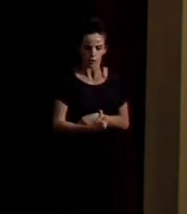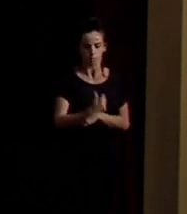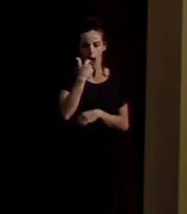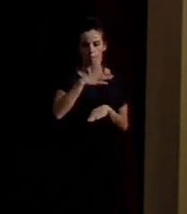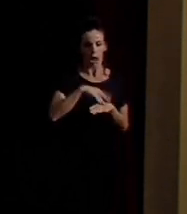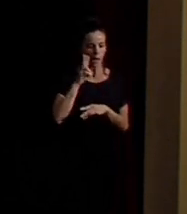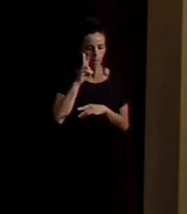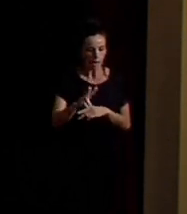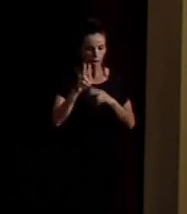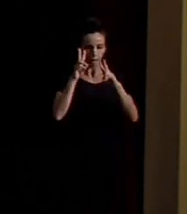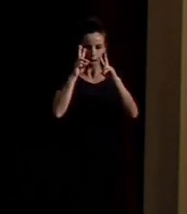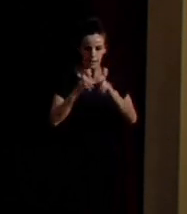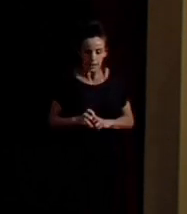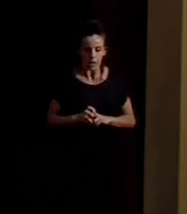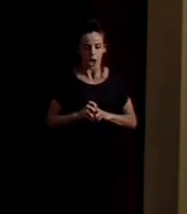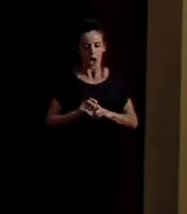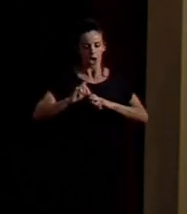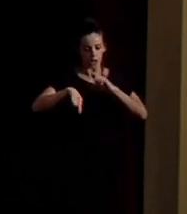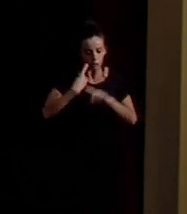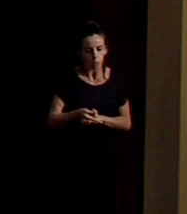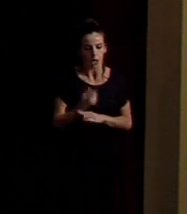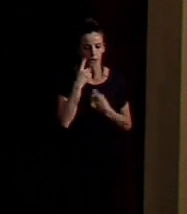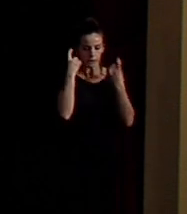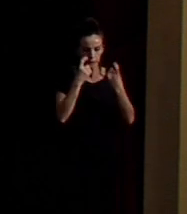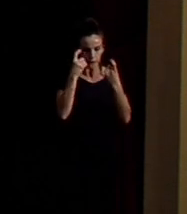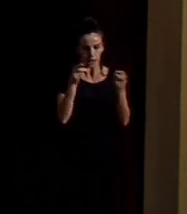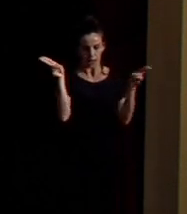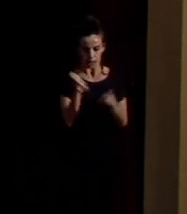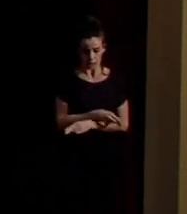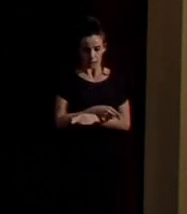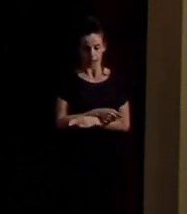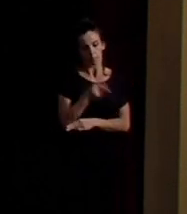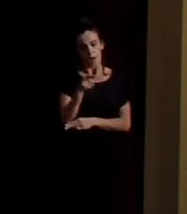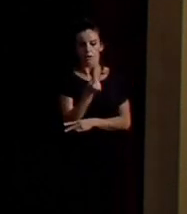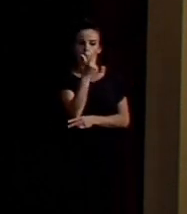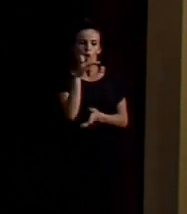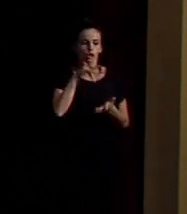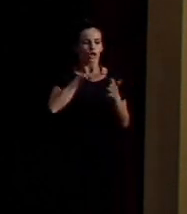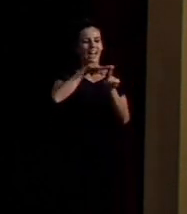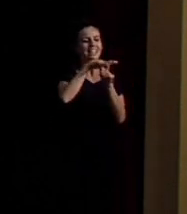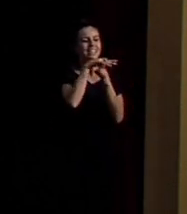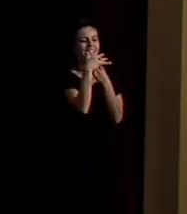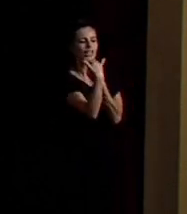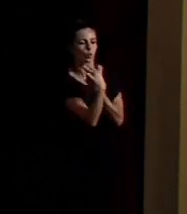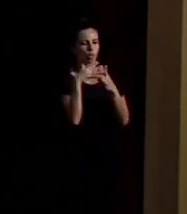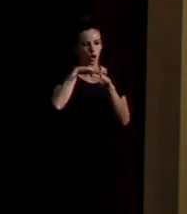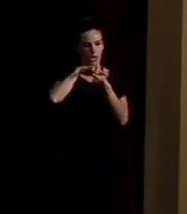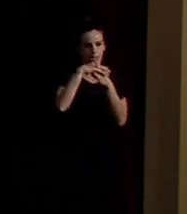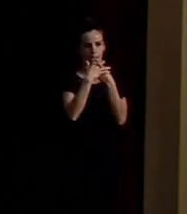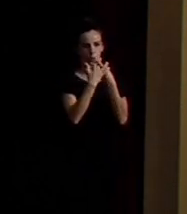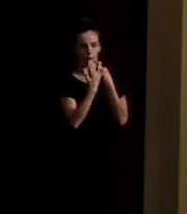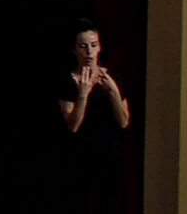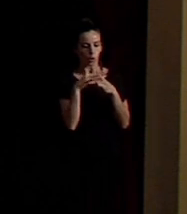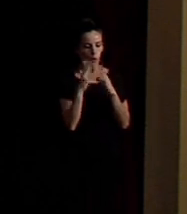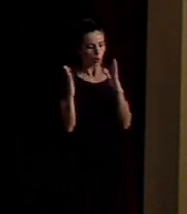observar, analizar y posteriormente tratar de eliminar. Este sería un poco el contexto, ¿no?, el mapa, ¿no?, que nos debería